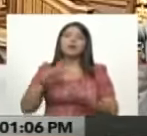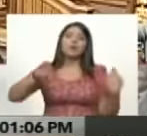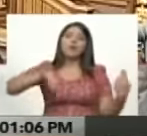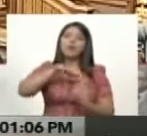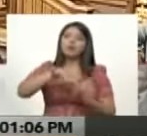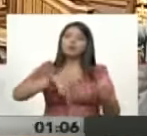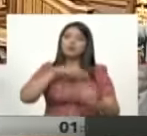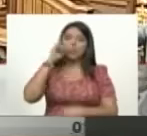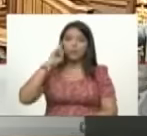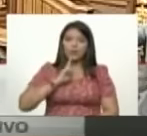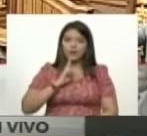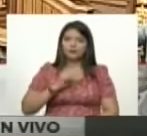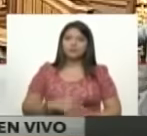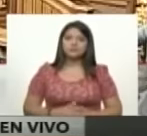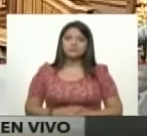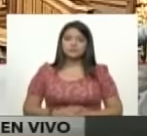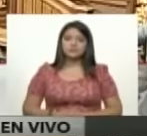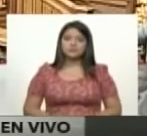Revolución Bolivariana.